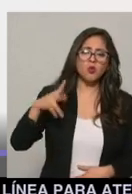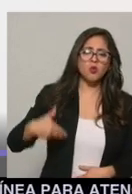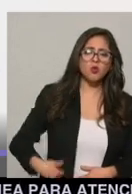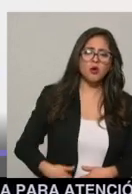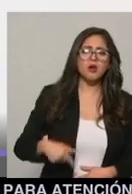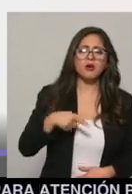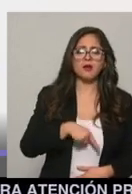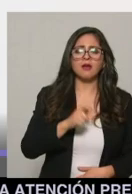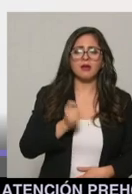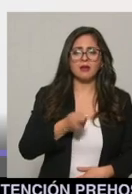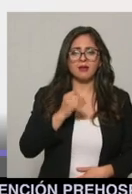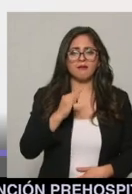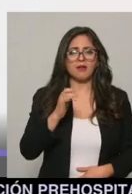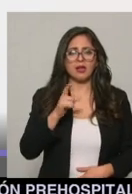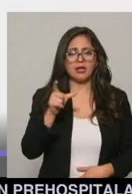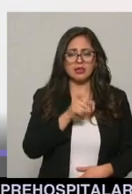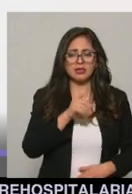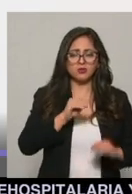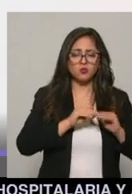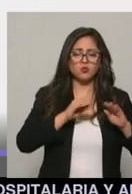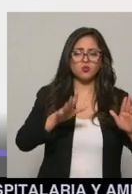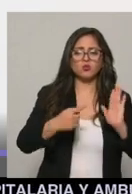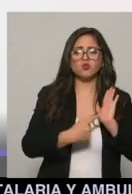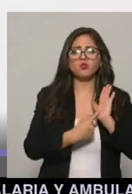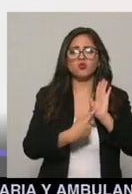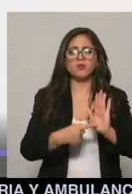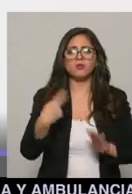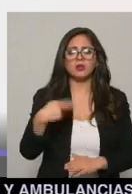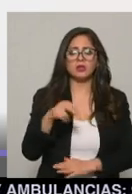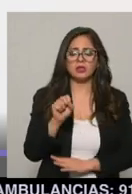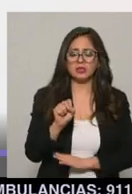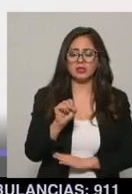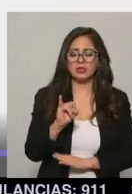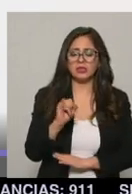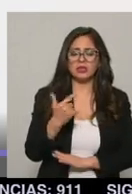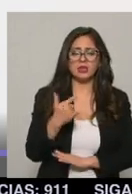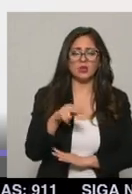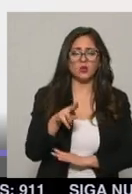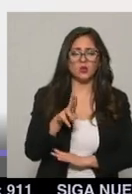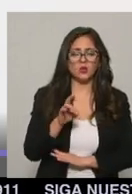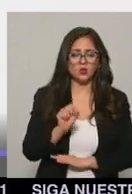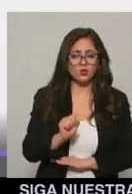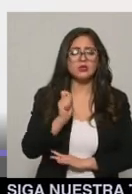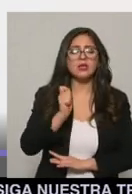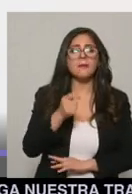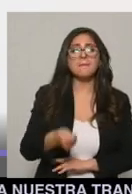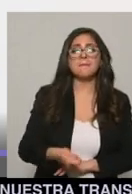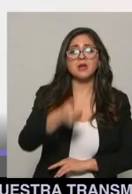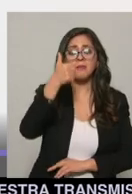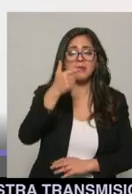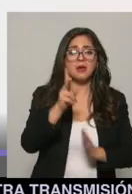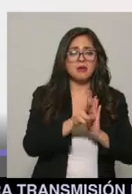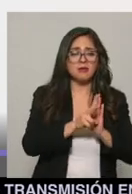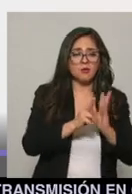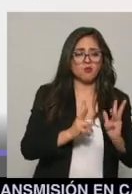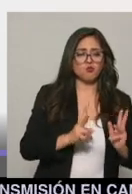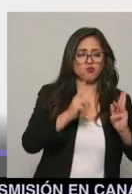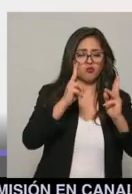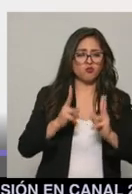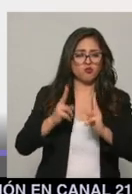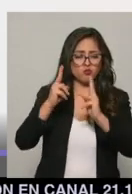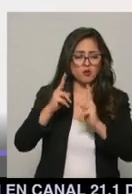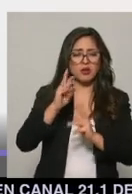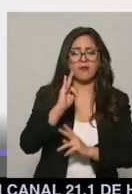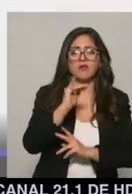la haya inscrito a esta muestra es Signos, que es el primer largometraje de ficción con